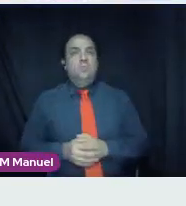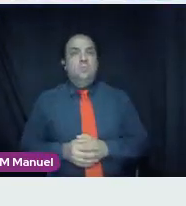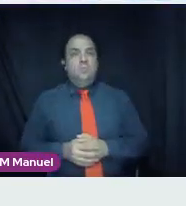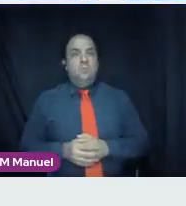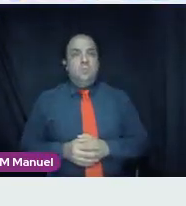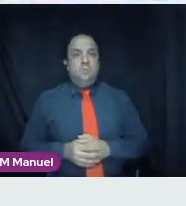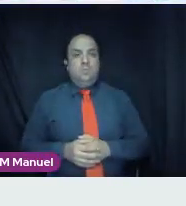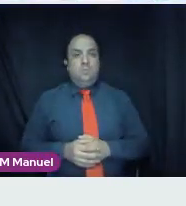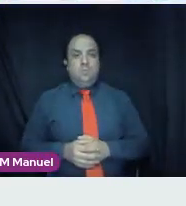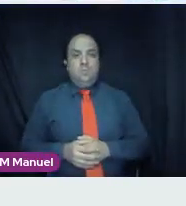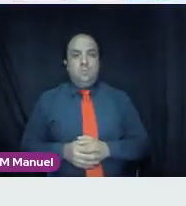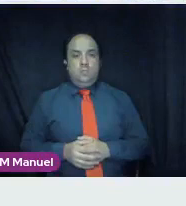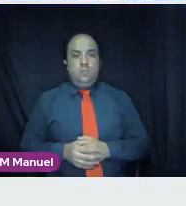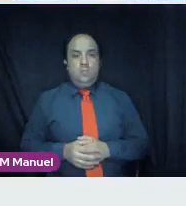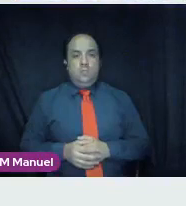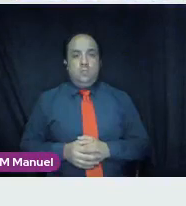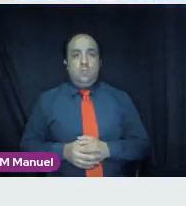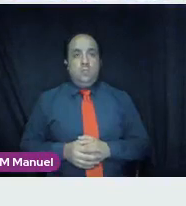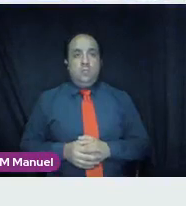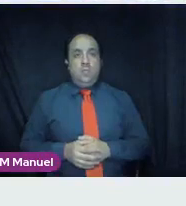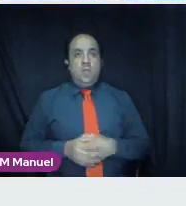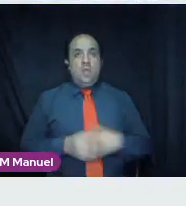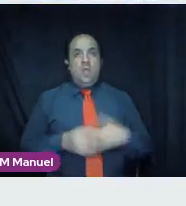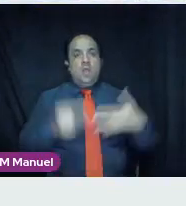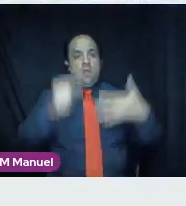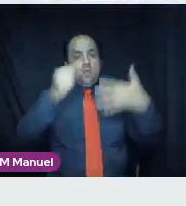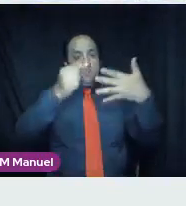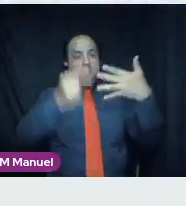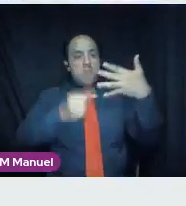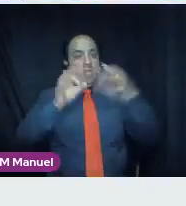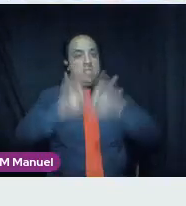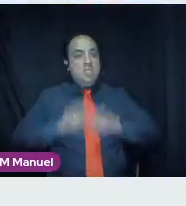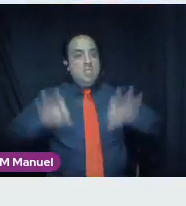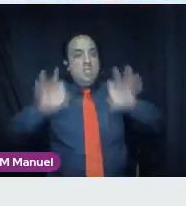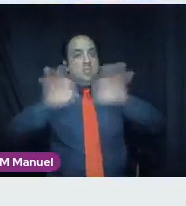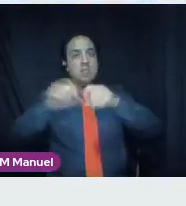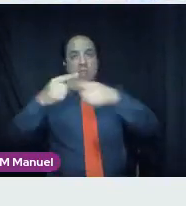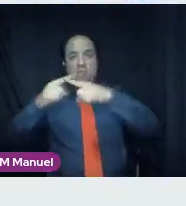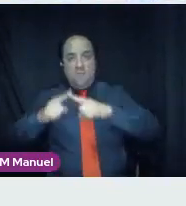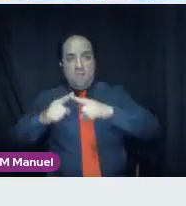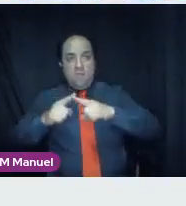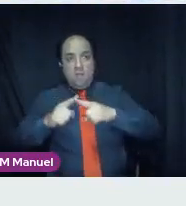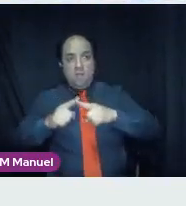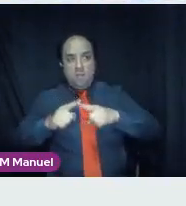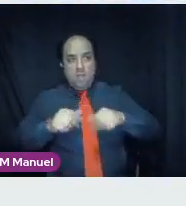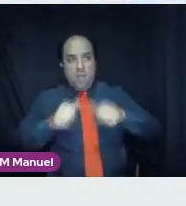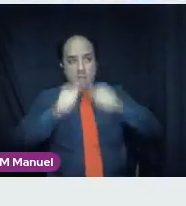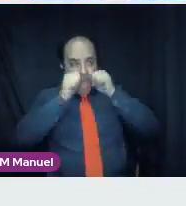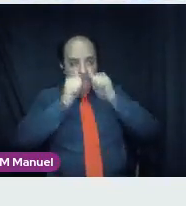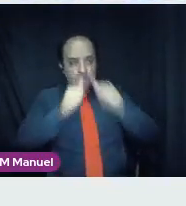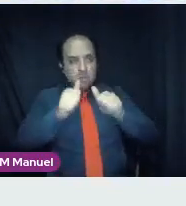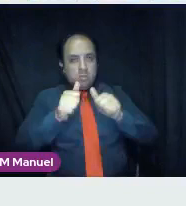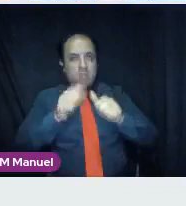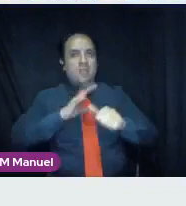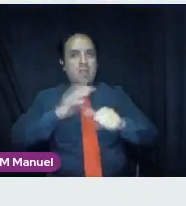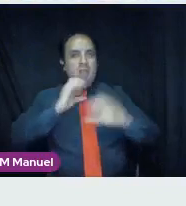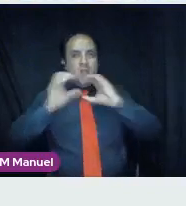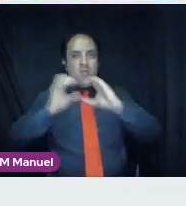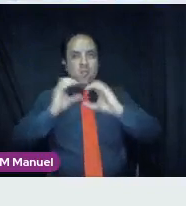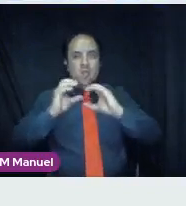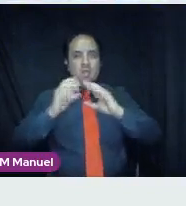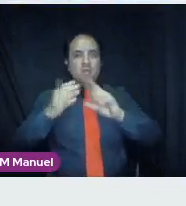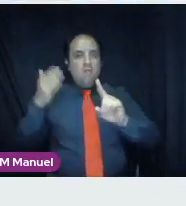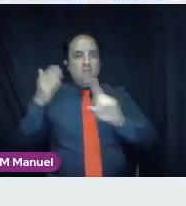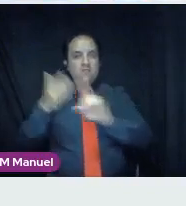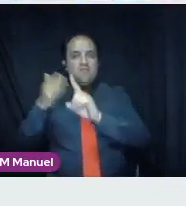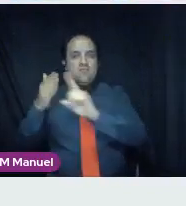de los puntos más importantes que marcan todas las intervenciones es una comunicación bidireccional. ¿Qué significa esto? Que